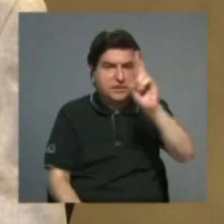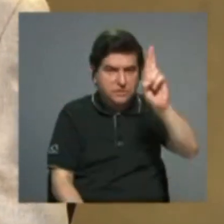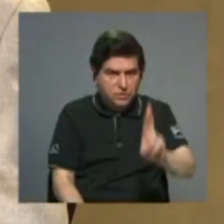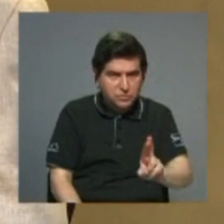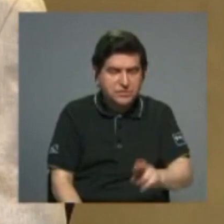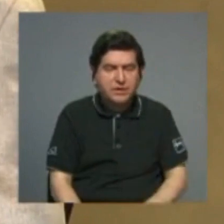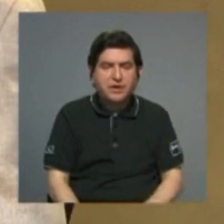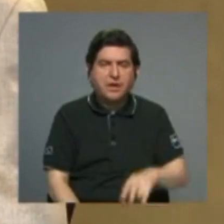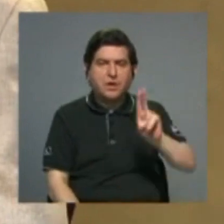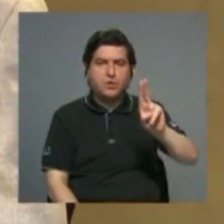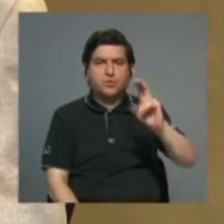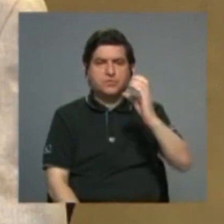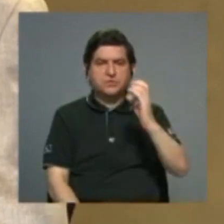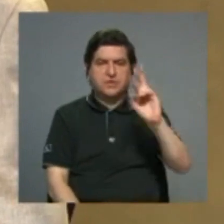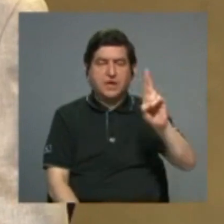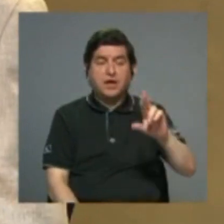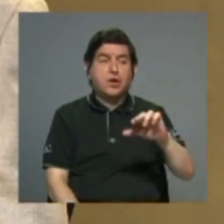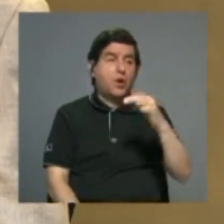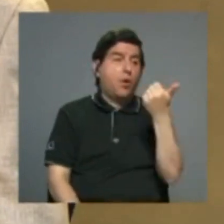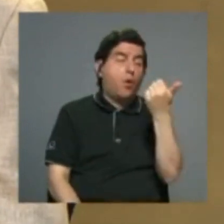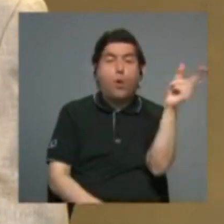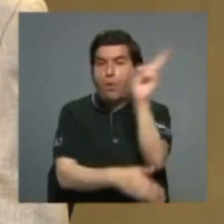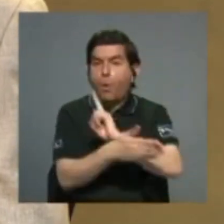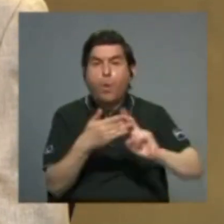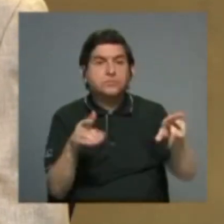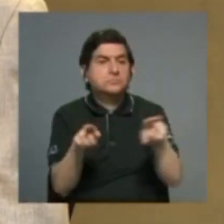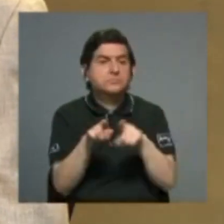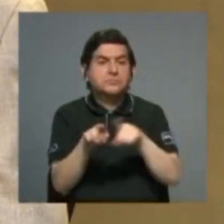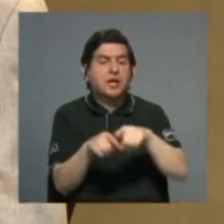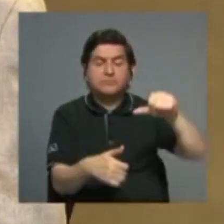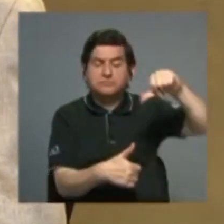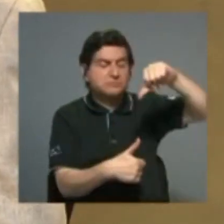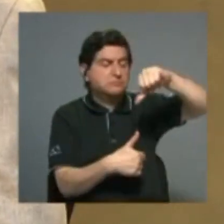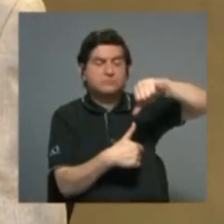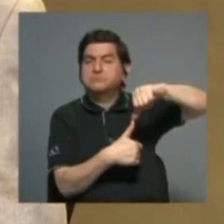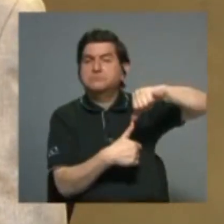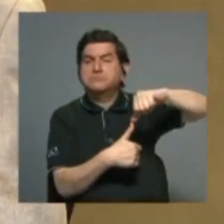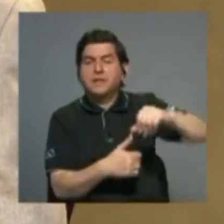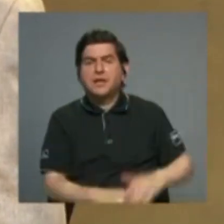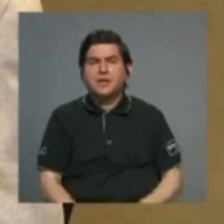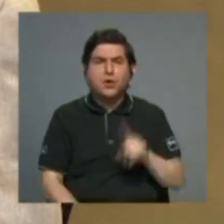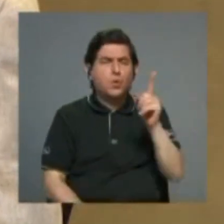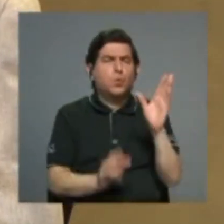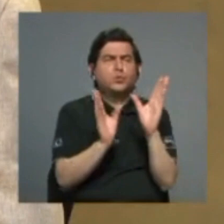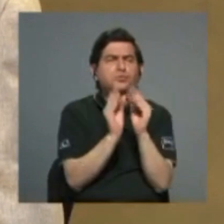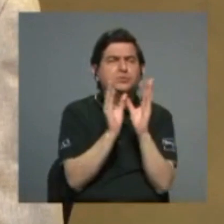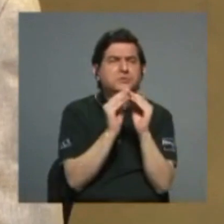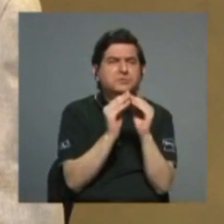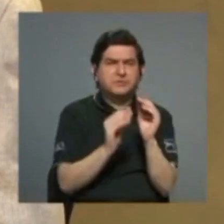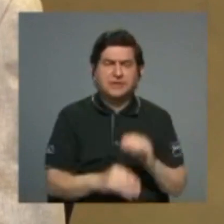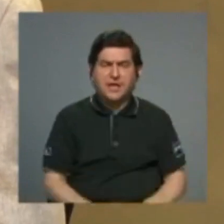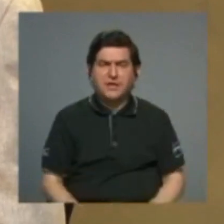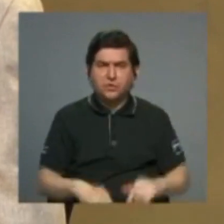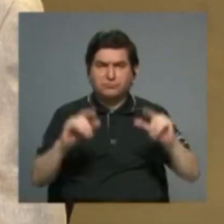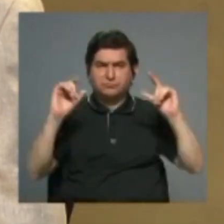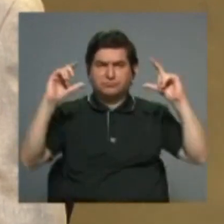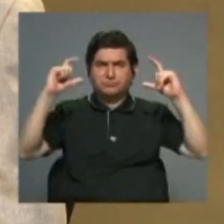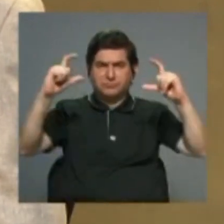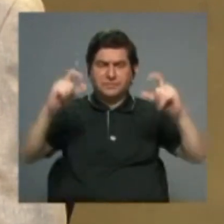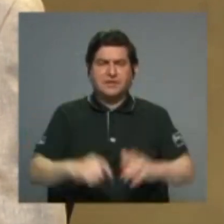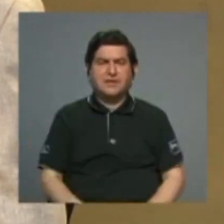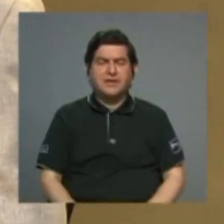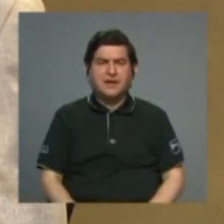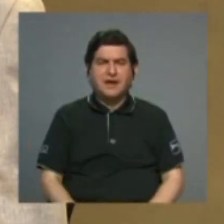la UCR, en ocasiones de otras universidades y también de Centroamérica. Tuvimos un seminario que se tituló